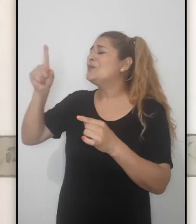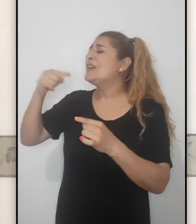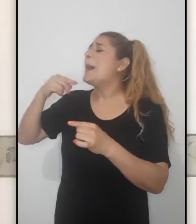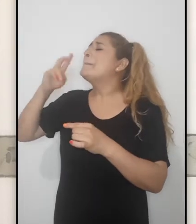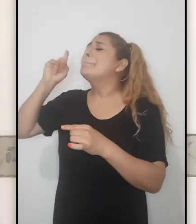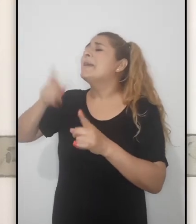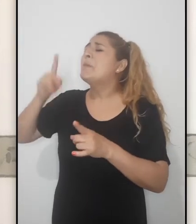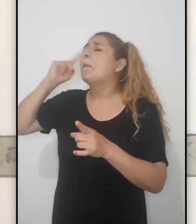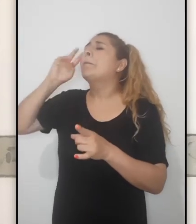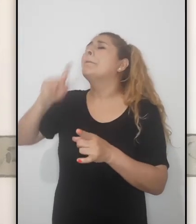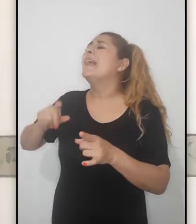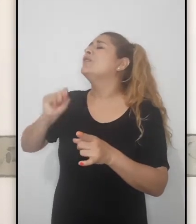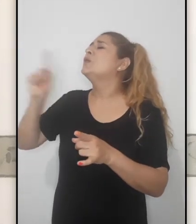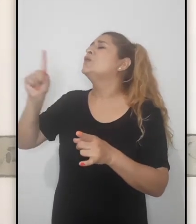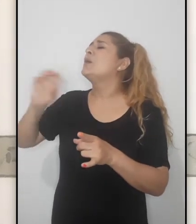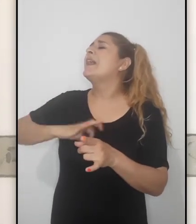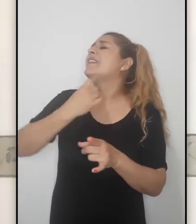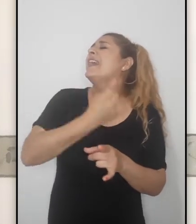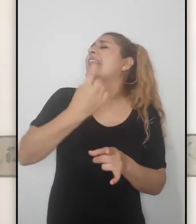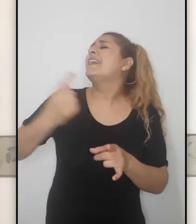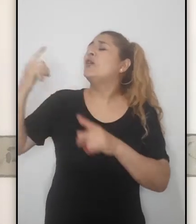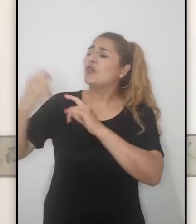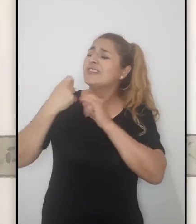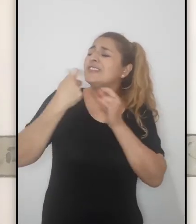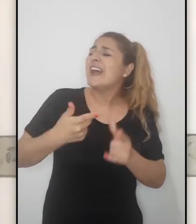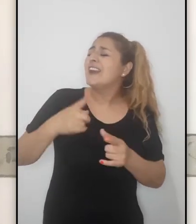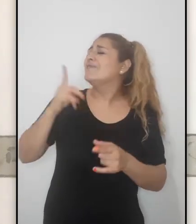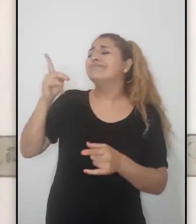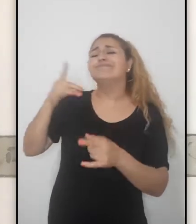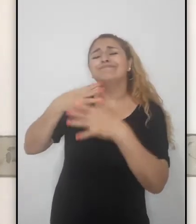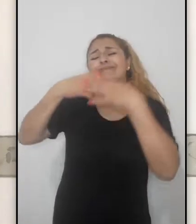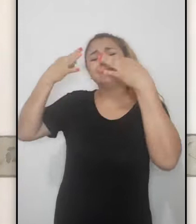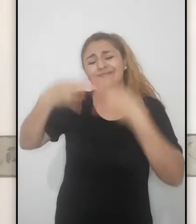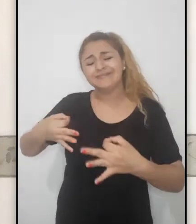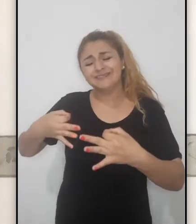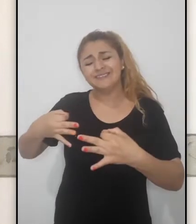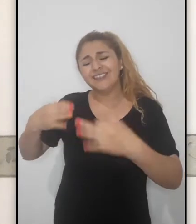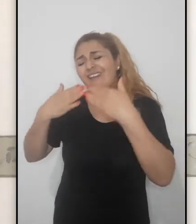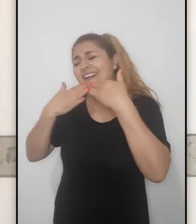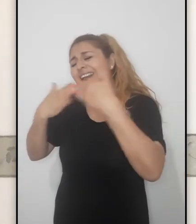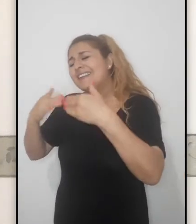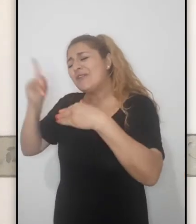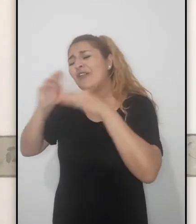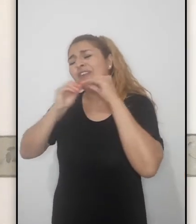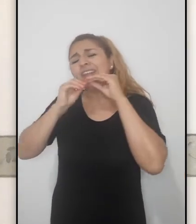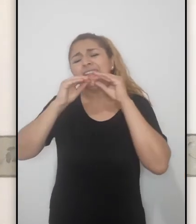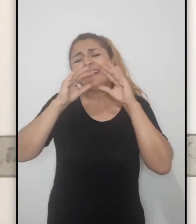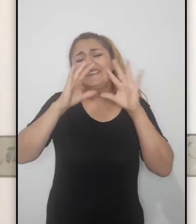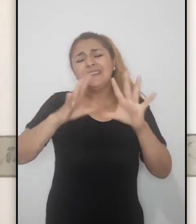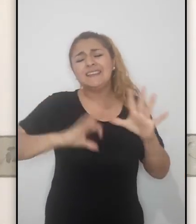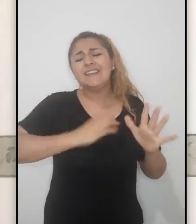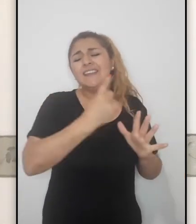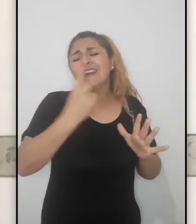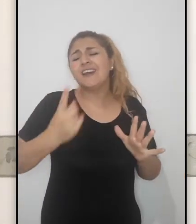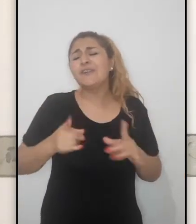tú eres y haces va a ser siempre para bendecirnos gracias padre por